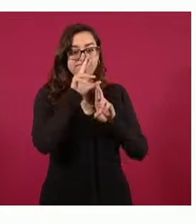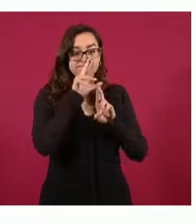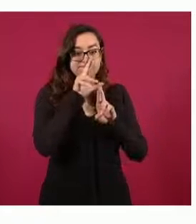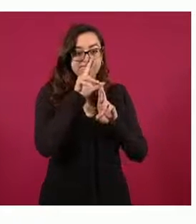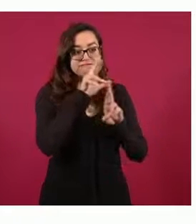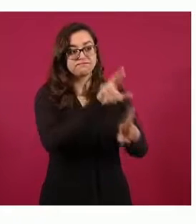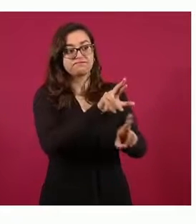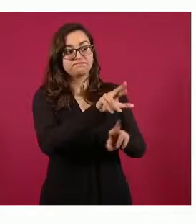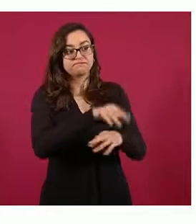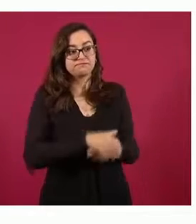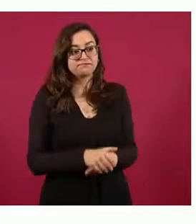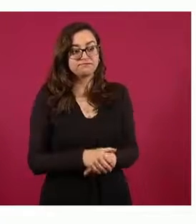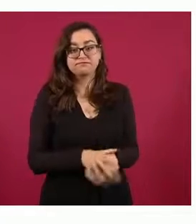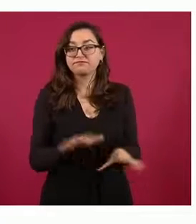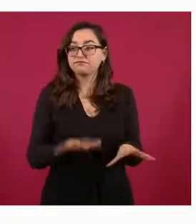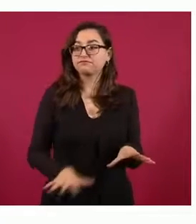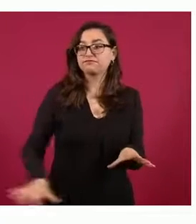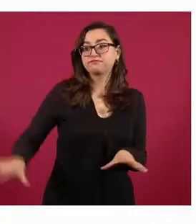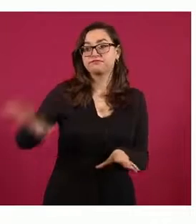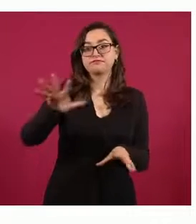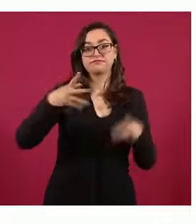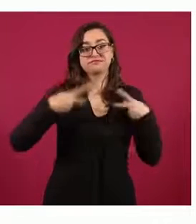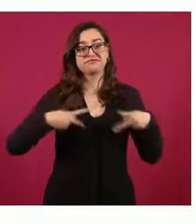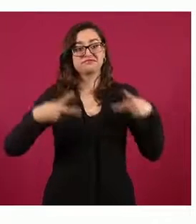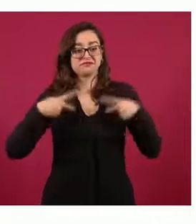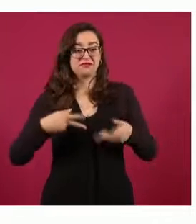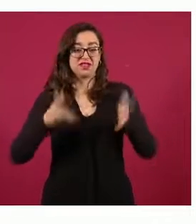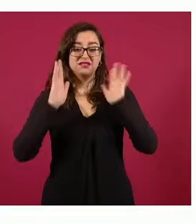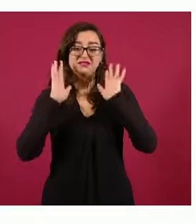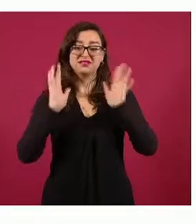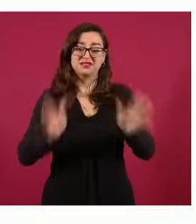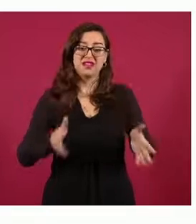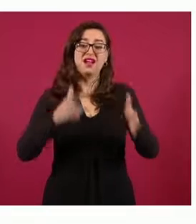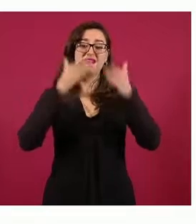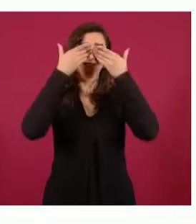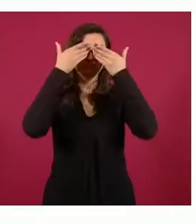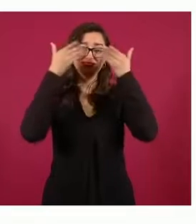hay mucho más conciencia ciudadana.